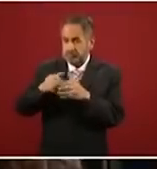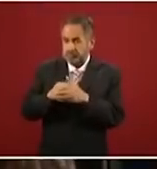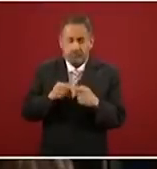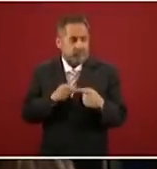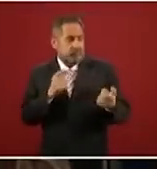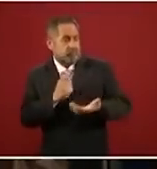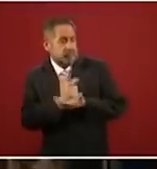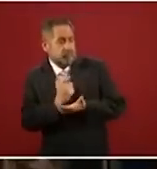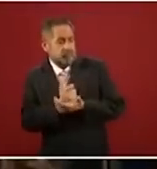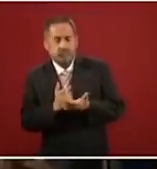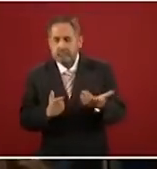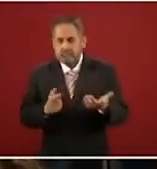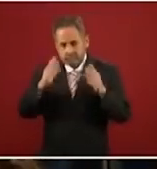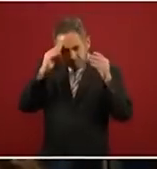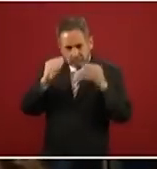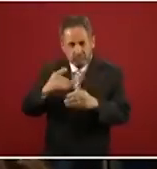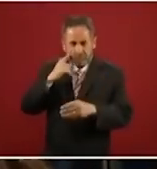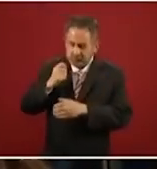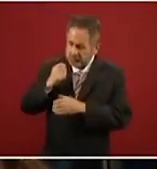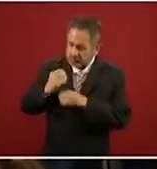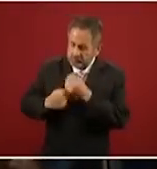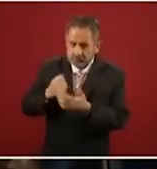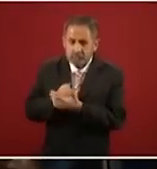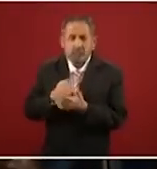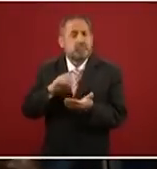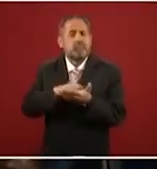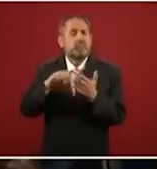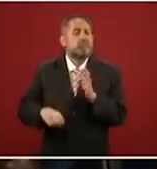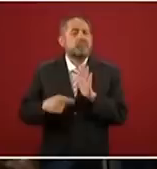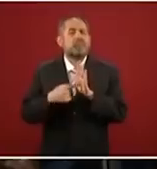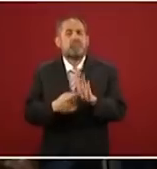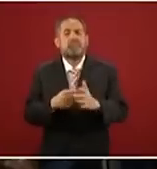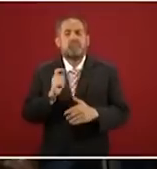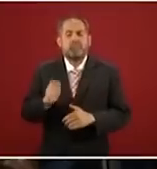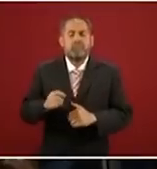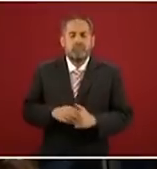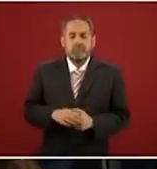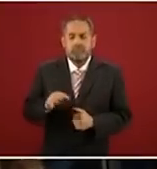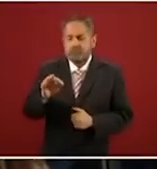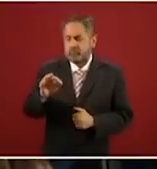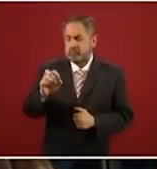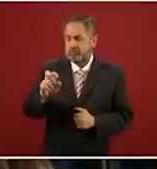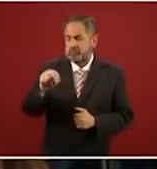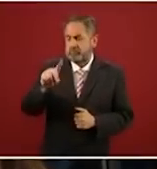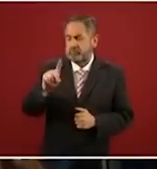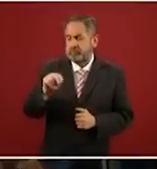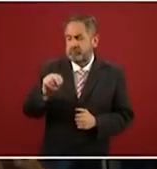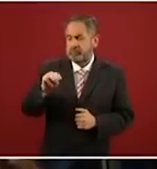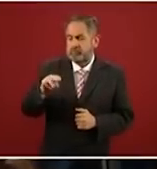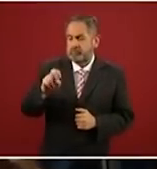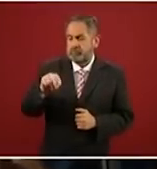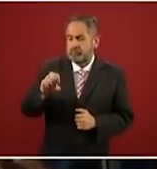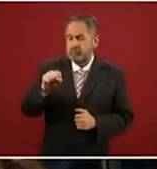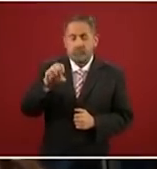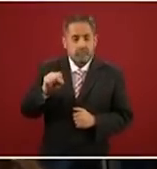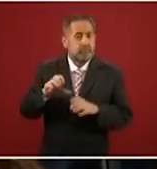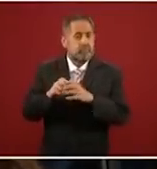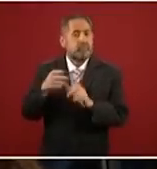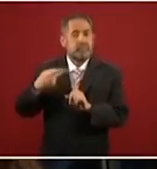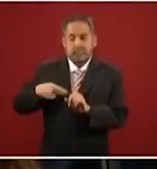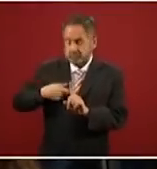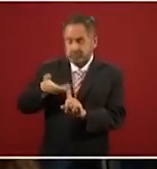están enfocados a esa lucha pongo el ejemplo de fernando meneses que es una